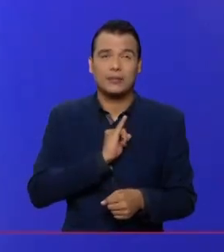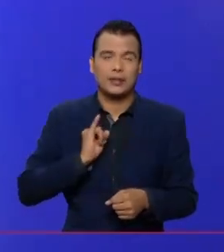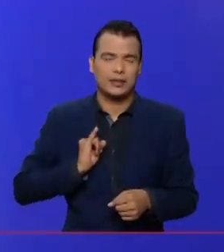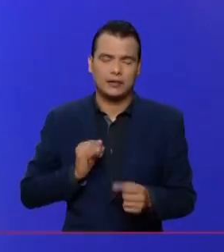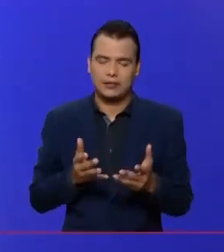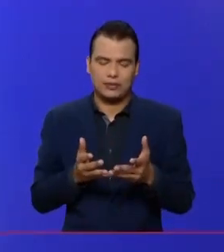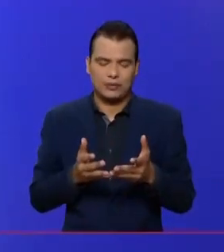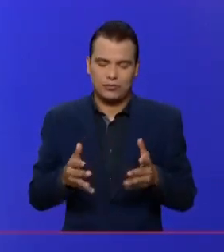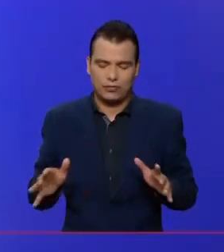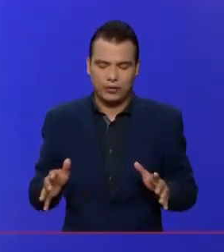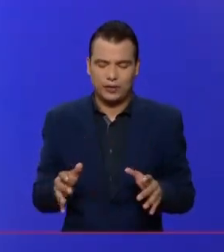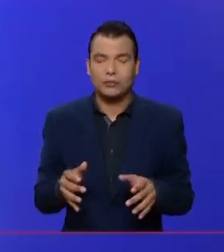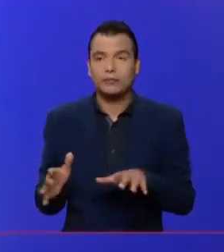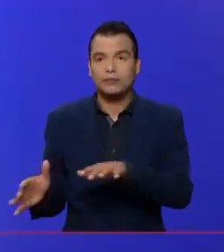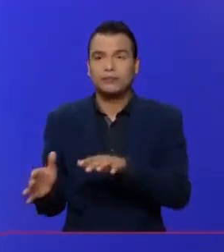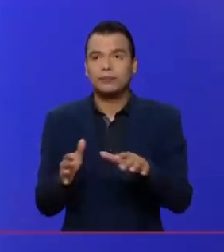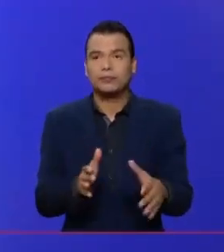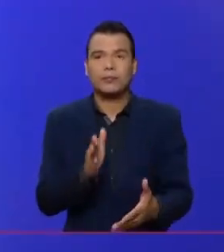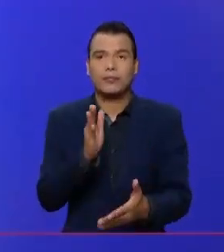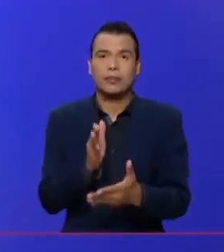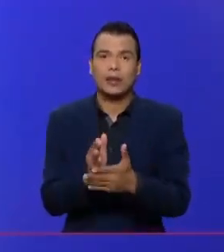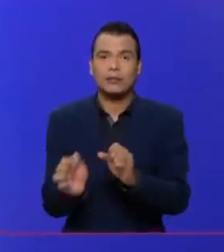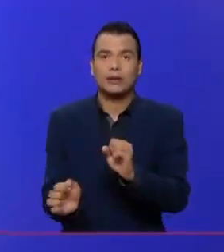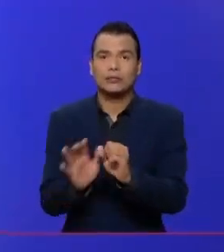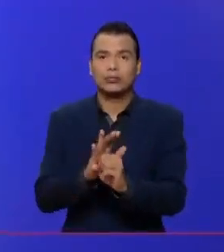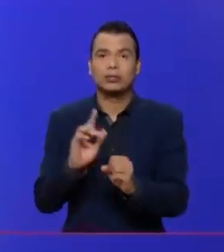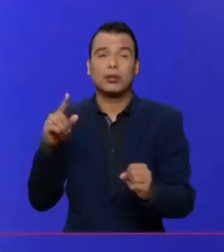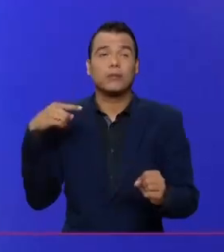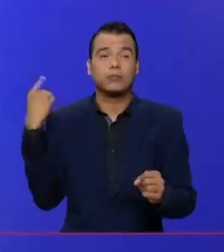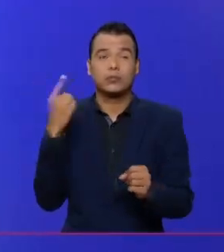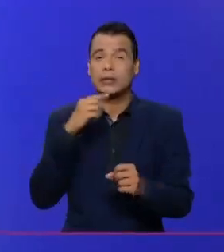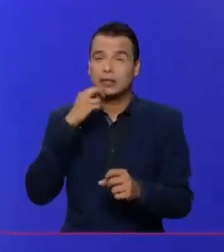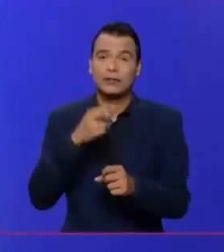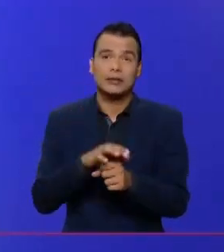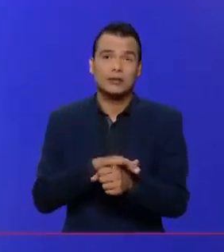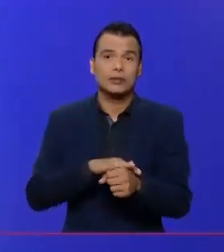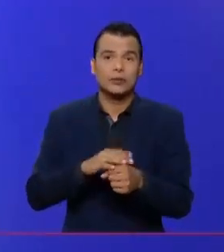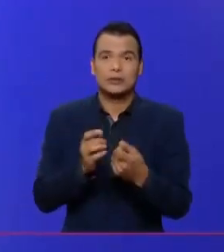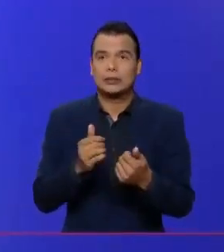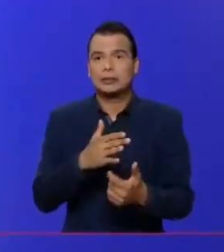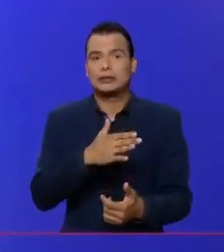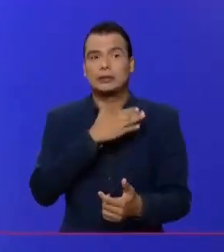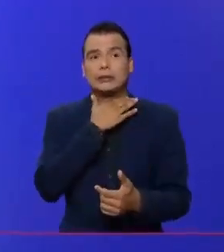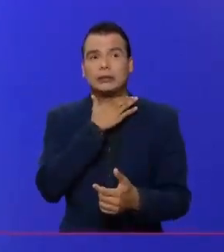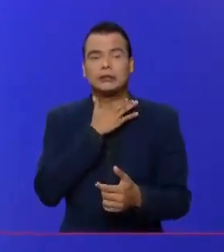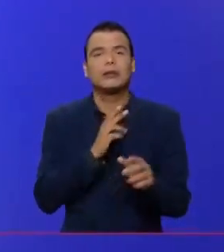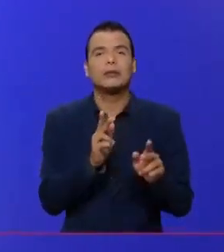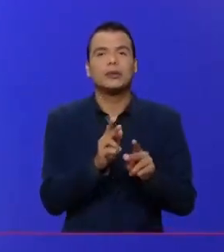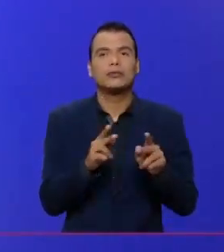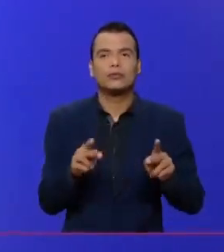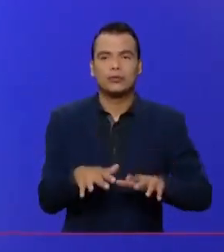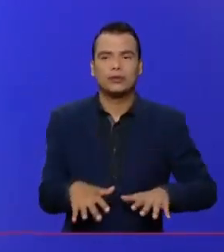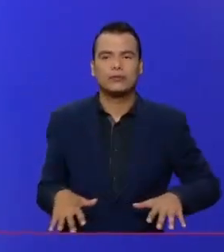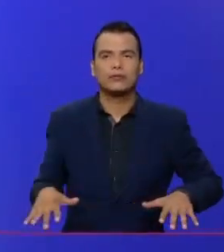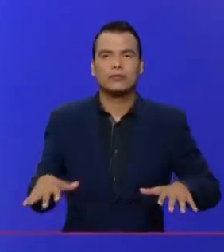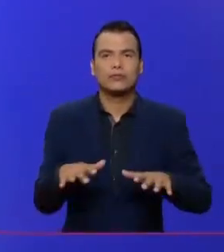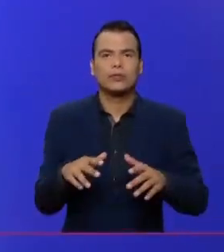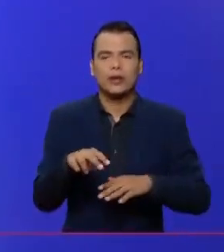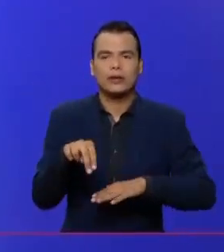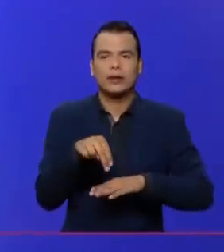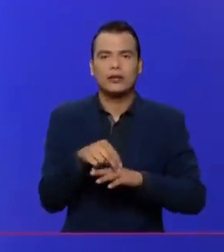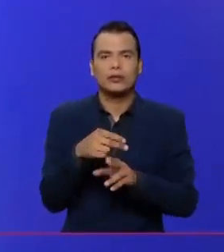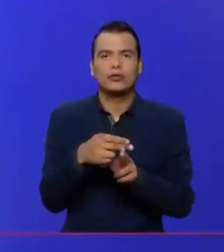Fíjense que después de la crisis económica por cuenta de la pandemia, lancheros y propietarios de restaurantes y hospedajes ubicados en el Encano